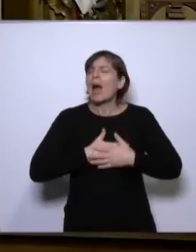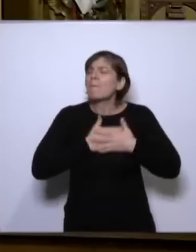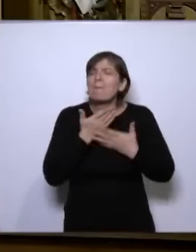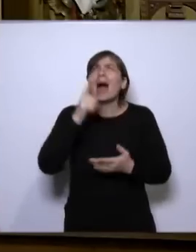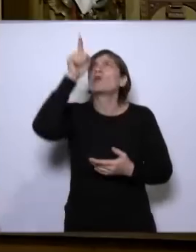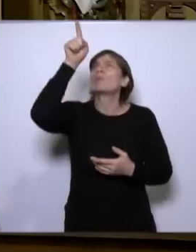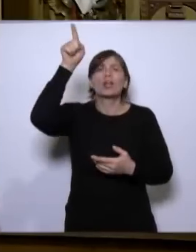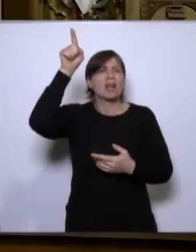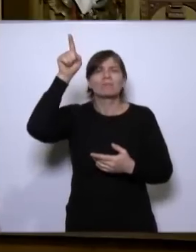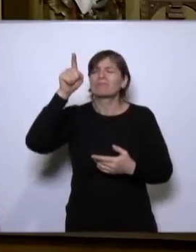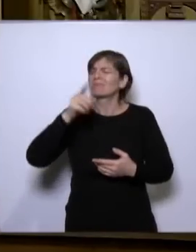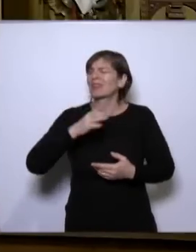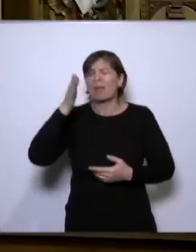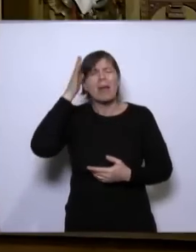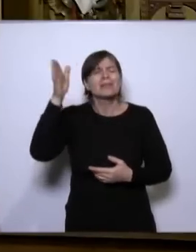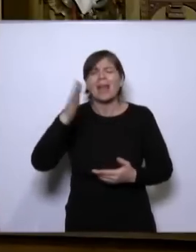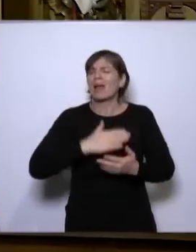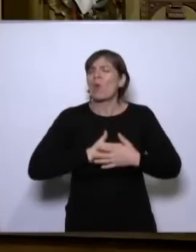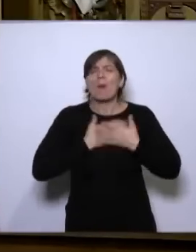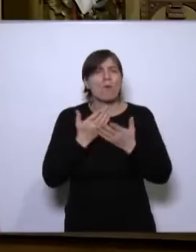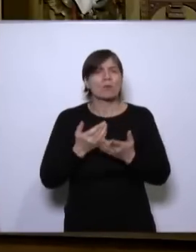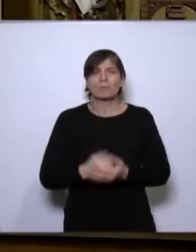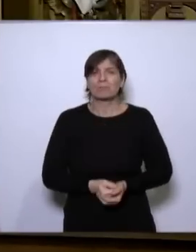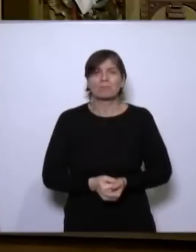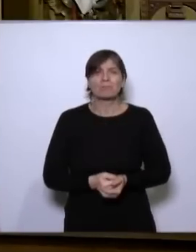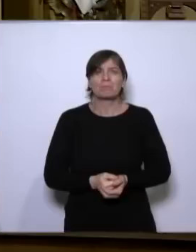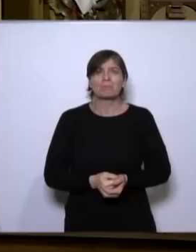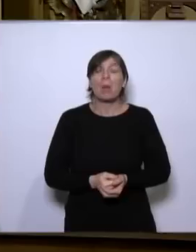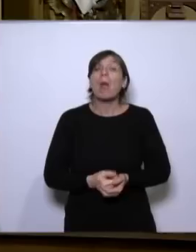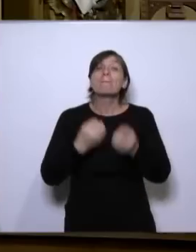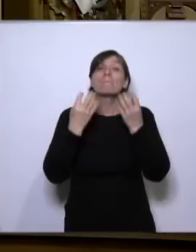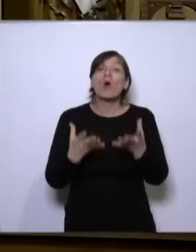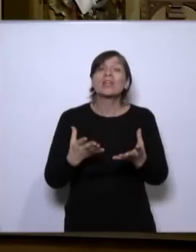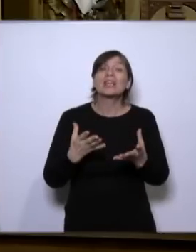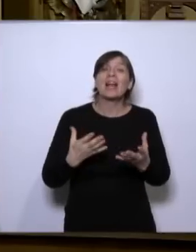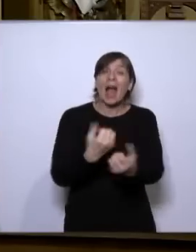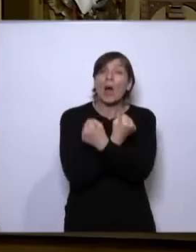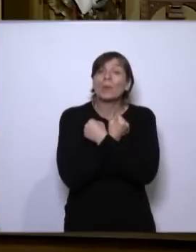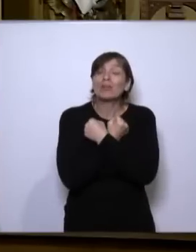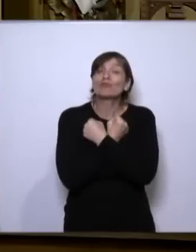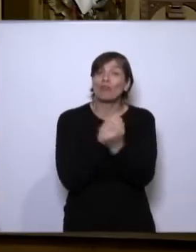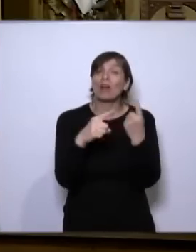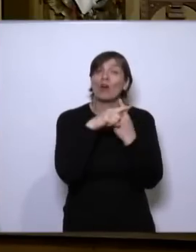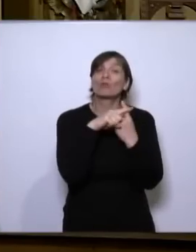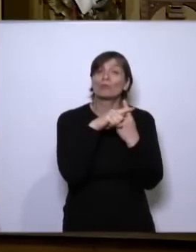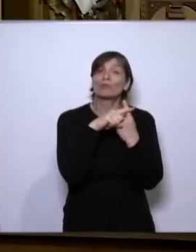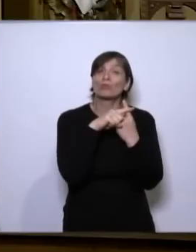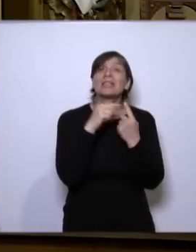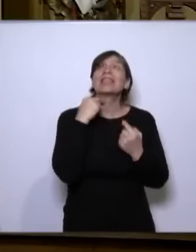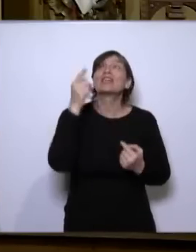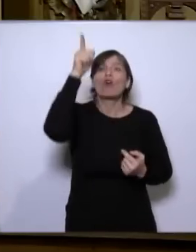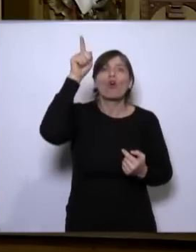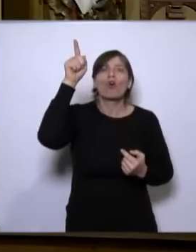amados infinitamente por Dios. Porque el que abrazó la cruz es el